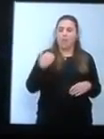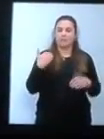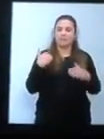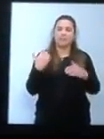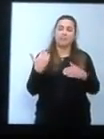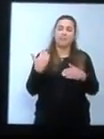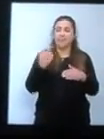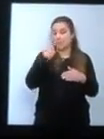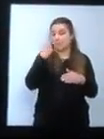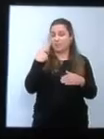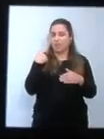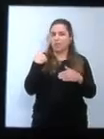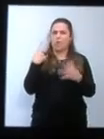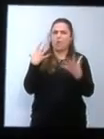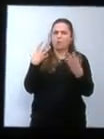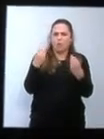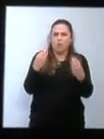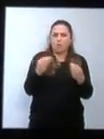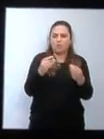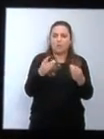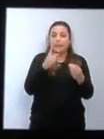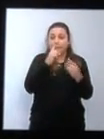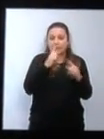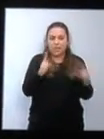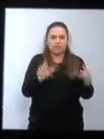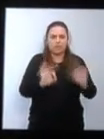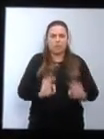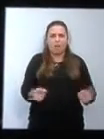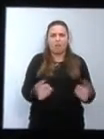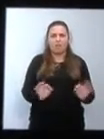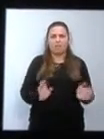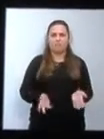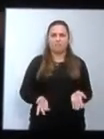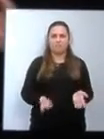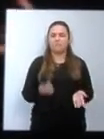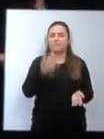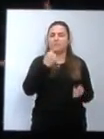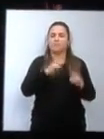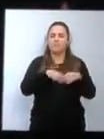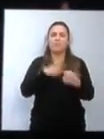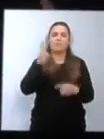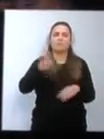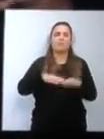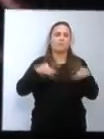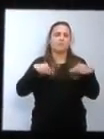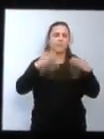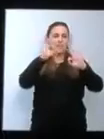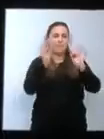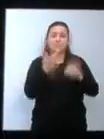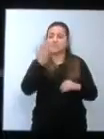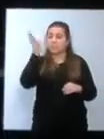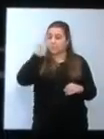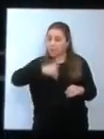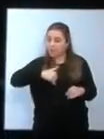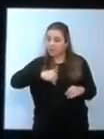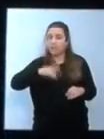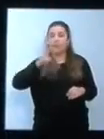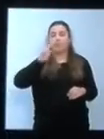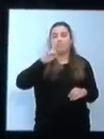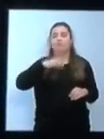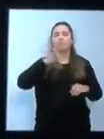nieve a no tener nada, a tener hierba ahí. Lo que decíamos, las familias vienen a disfrutar de la nieve, cuando no hay, bueno, pues pueden al menos